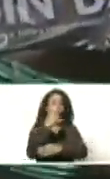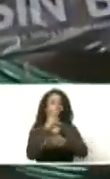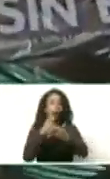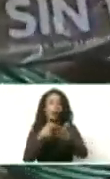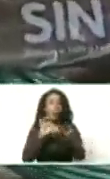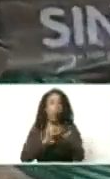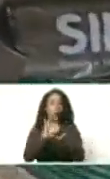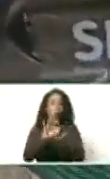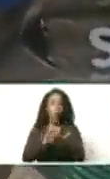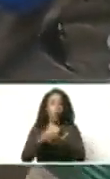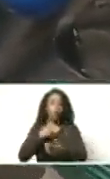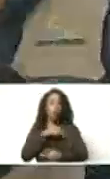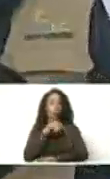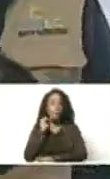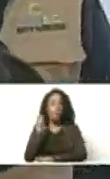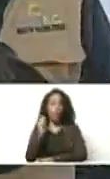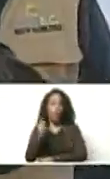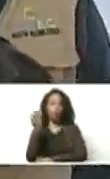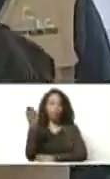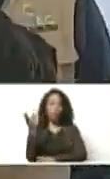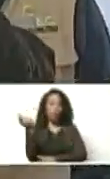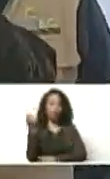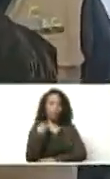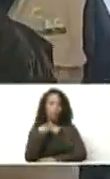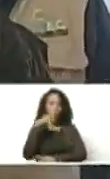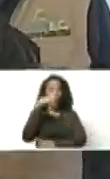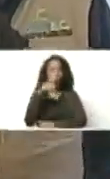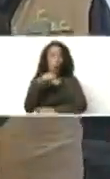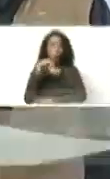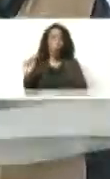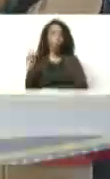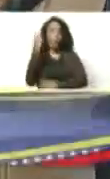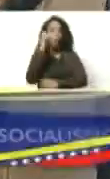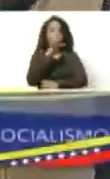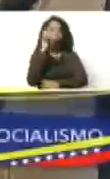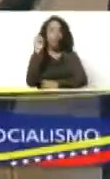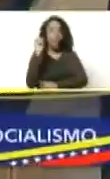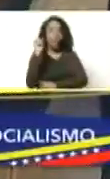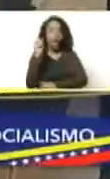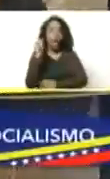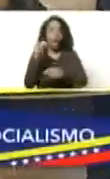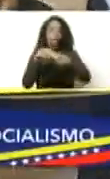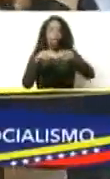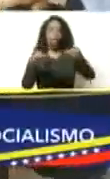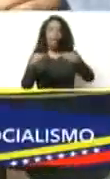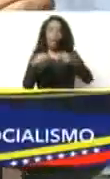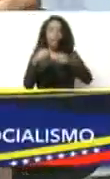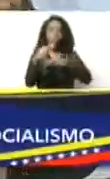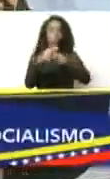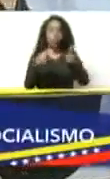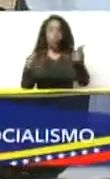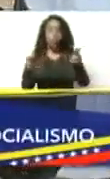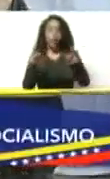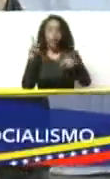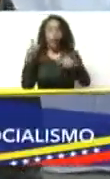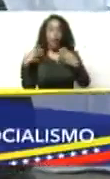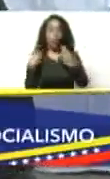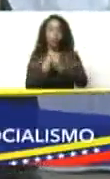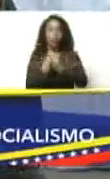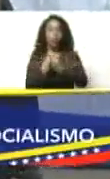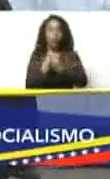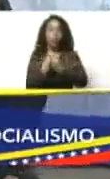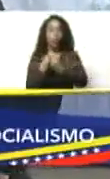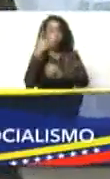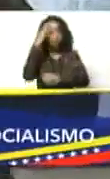Aquí estamos financiando, usted está financiando el día de hoy los primeros 40 conucos en compañía del Consejo Federal de Gobierno.